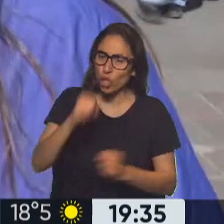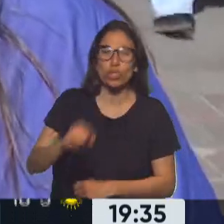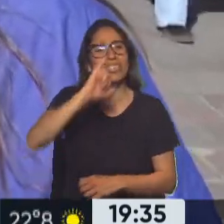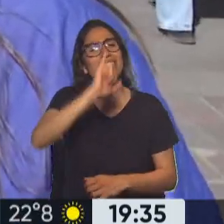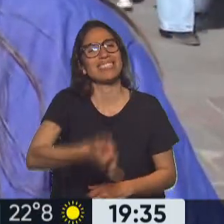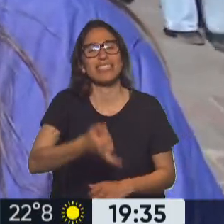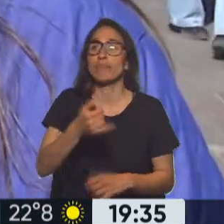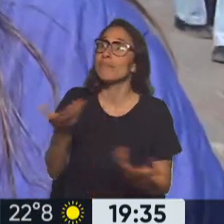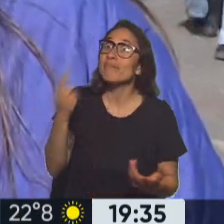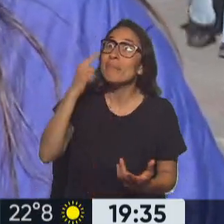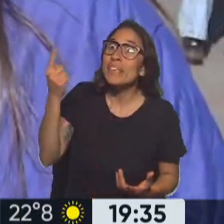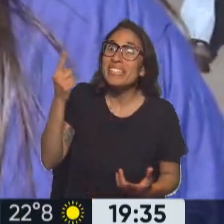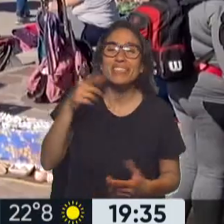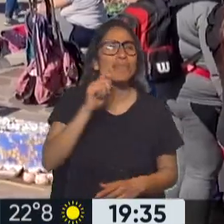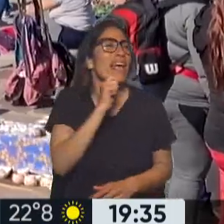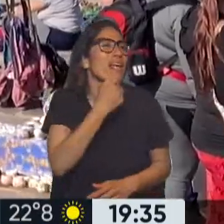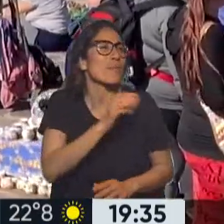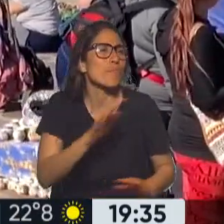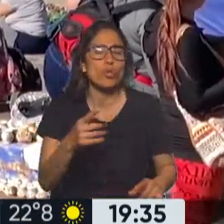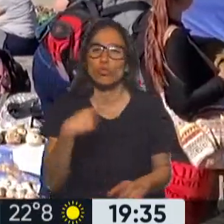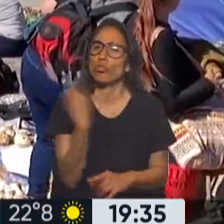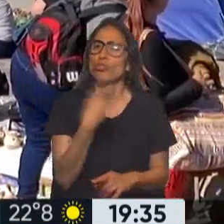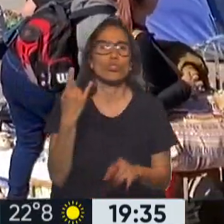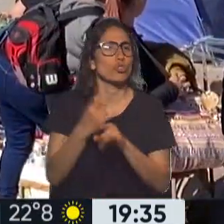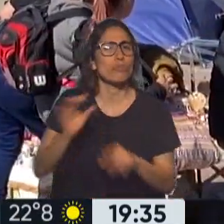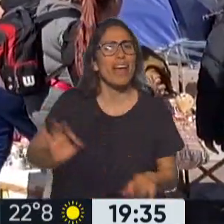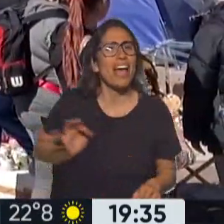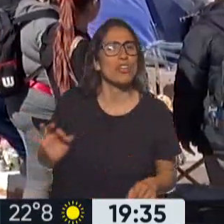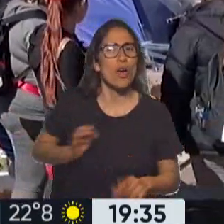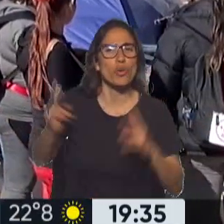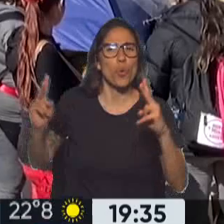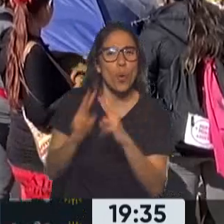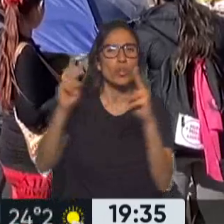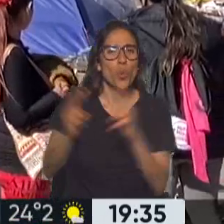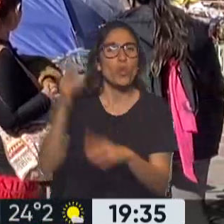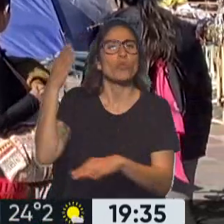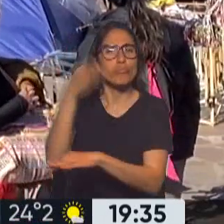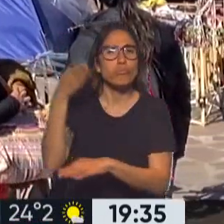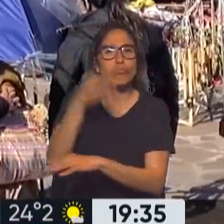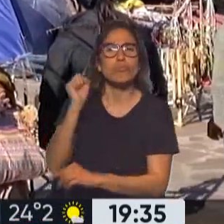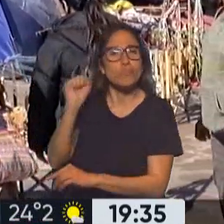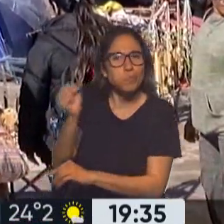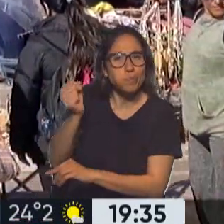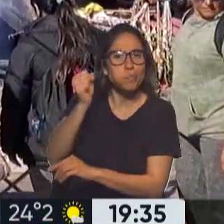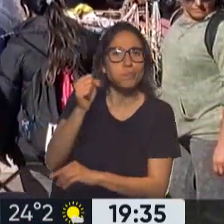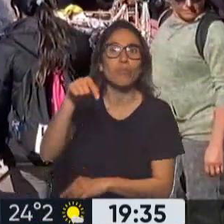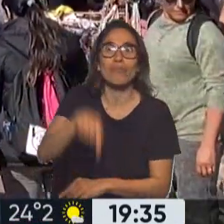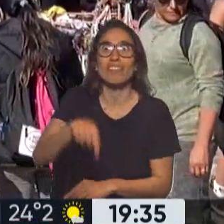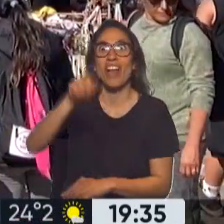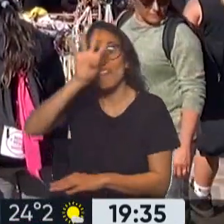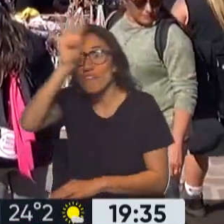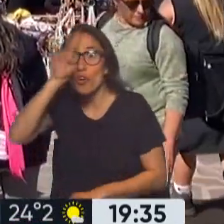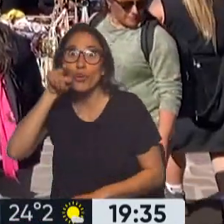Solemos participar en todos los encuentros que se hace todos los años. Y estar acá, la verdad que fue un logro total para Formosa, venir de una